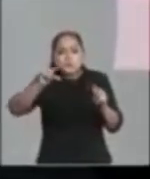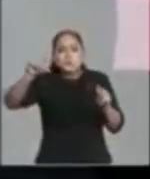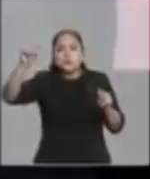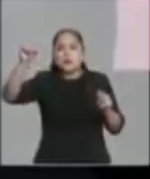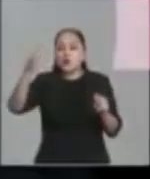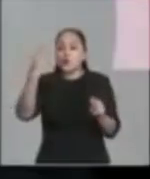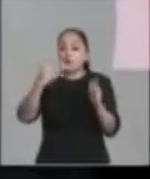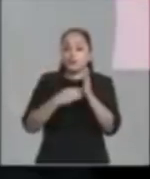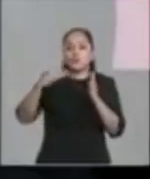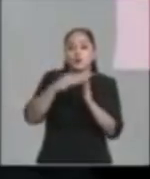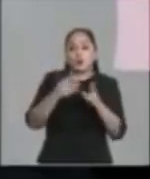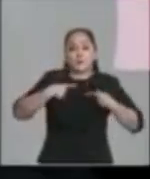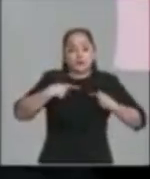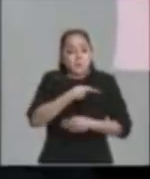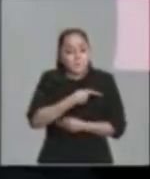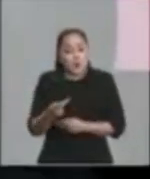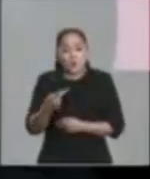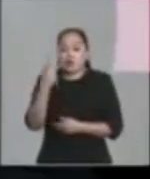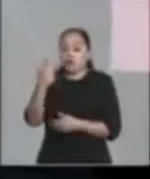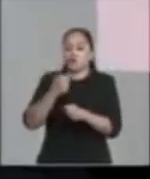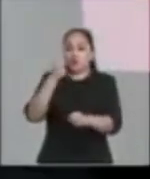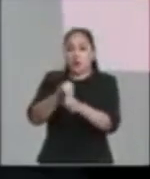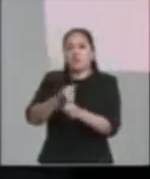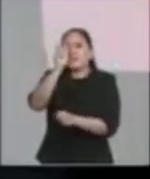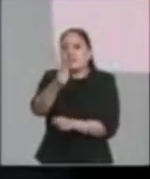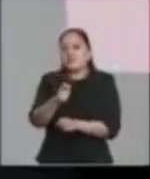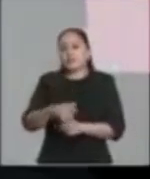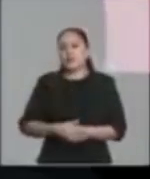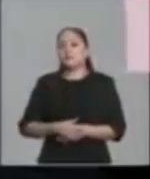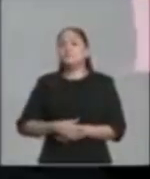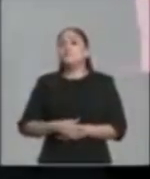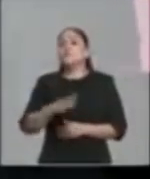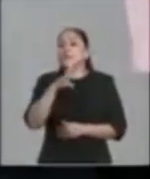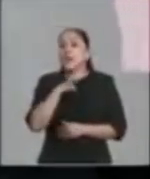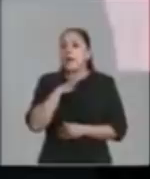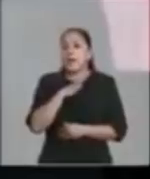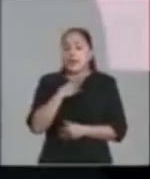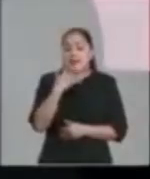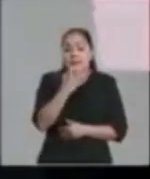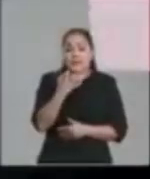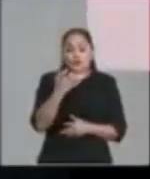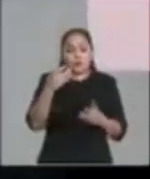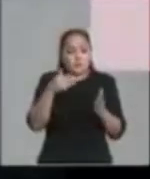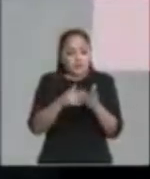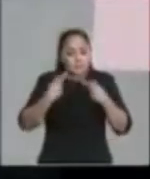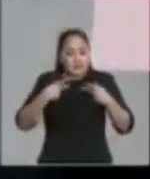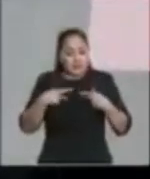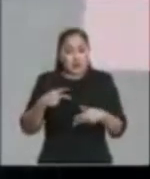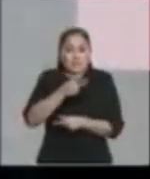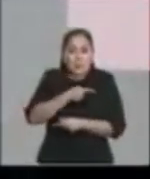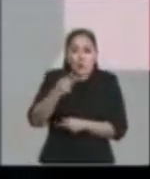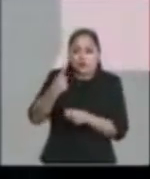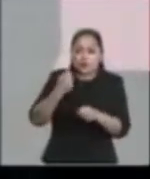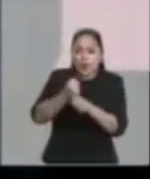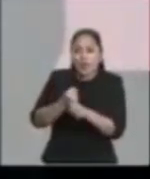4 millones de pobres en 8 años, a razón de 500,000 pobres por año. Es una fábrica